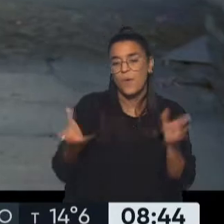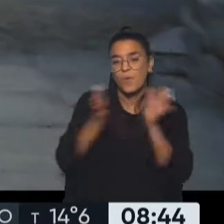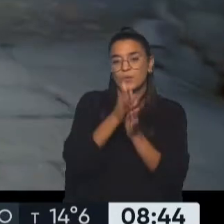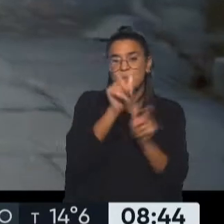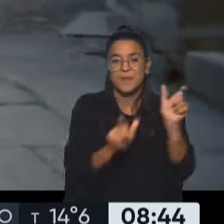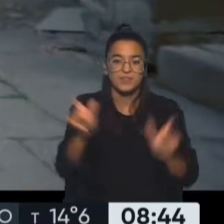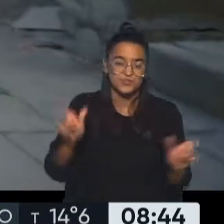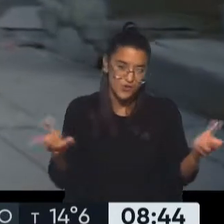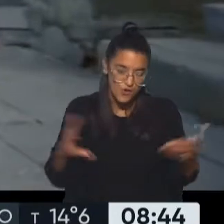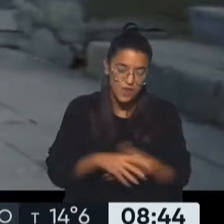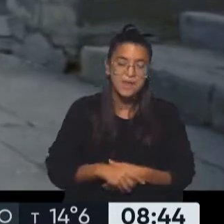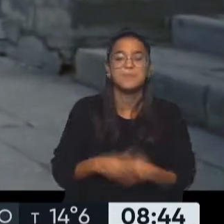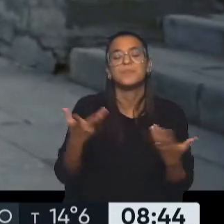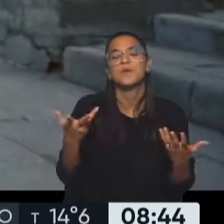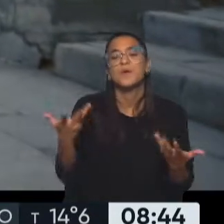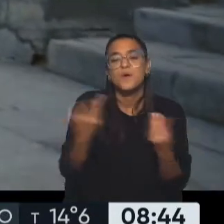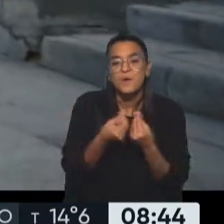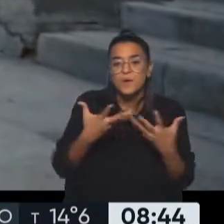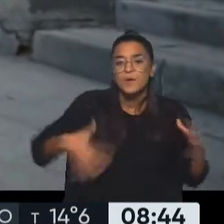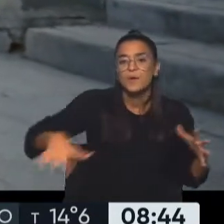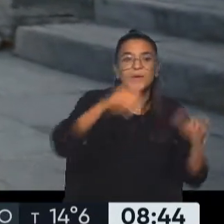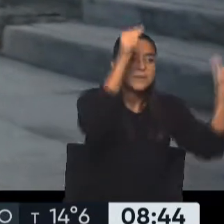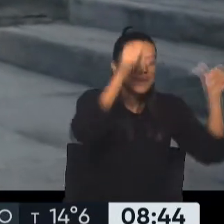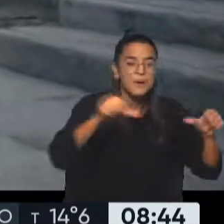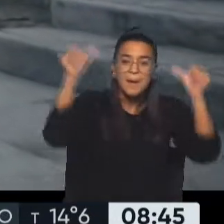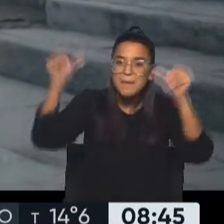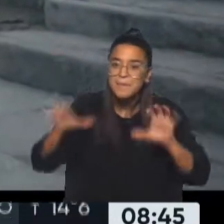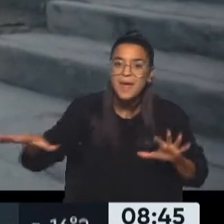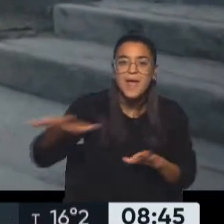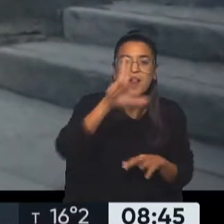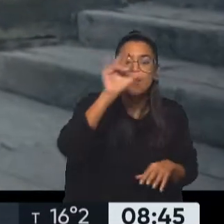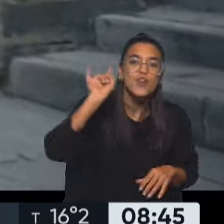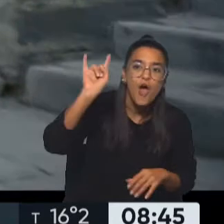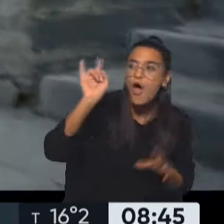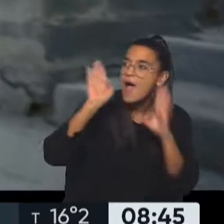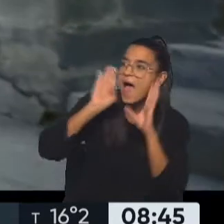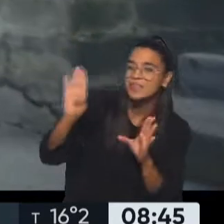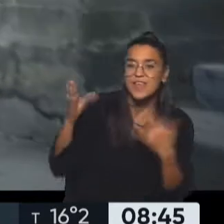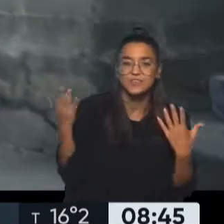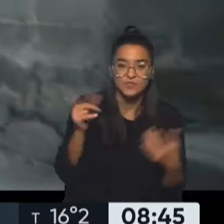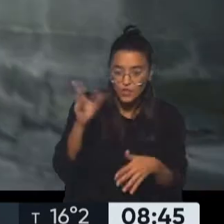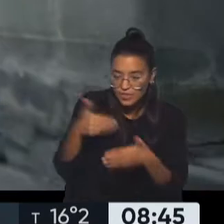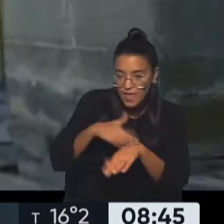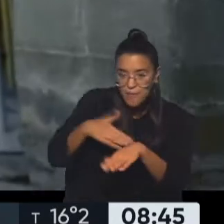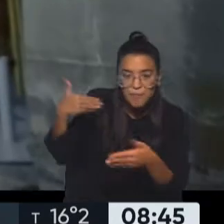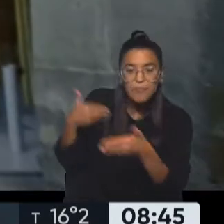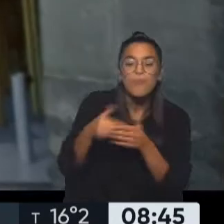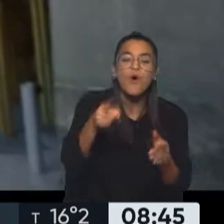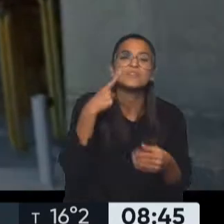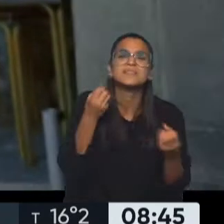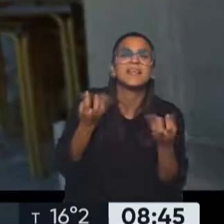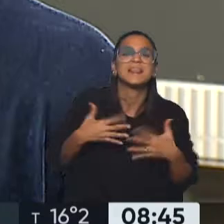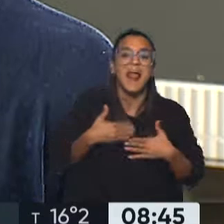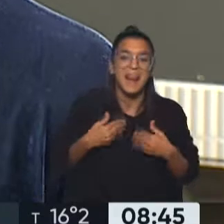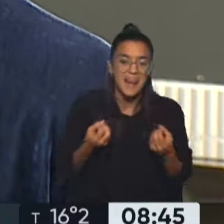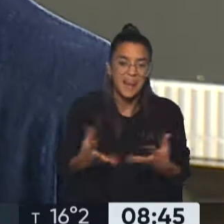que nos escucha. Han hecho cosas para que la ciudad esté empapelada, para que el mundo del rock les esté prestando atención. En poco tiempo, ¿cómo lo viví? Bueno,